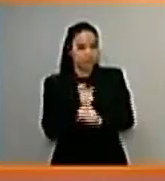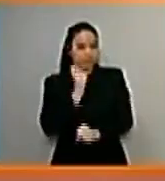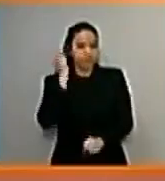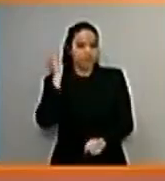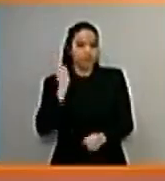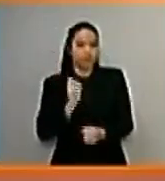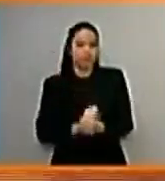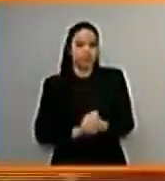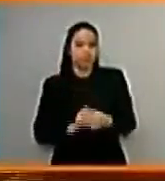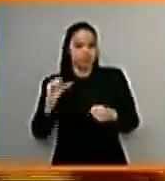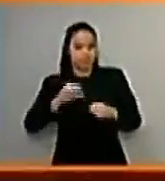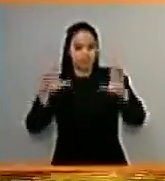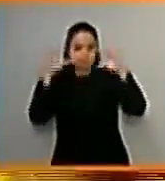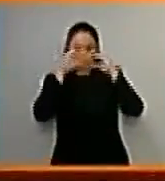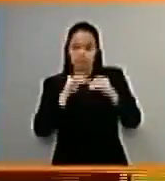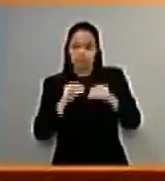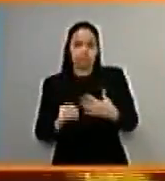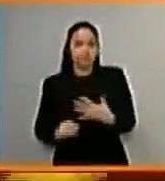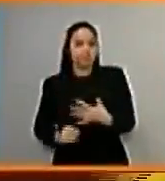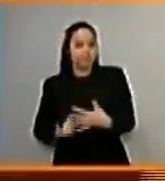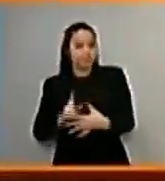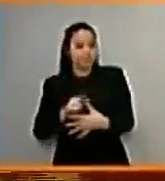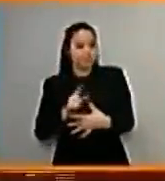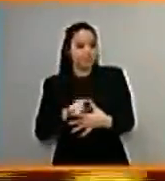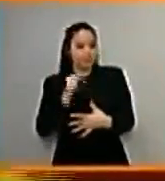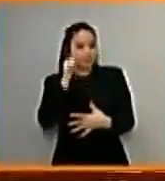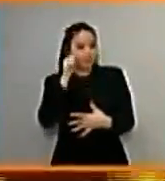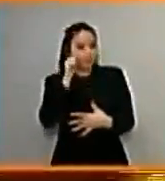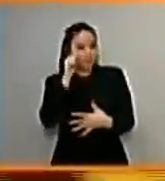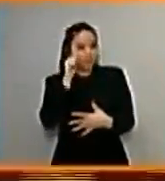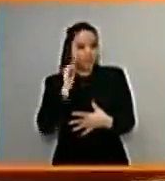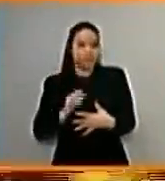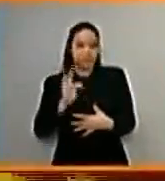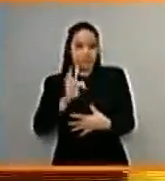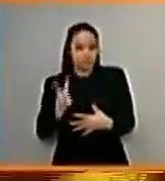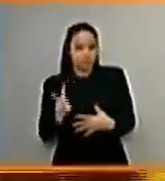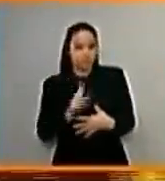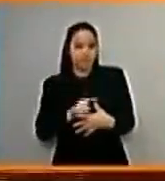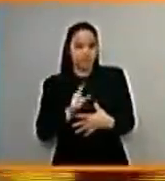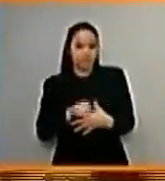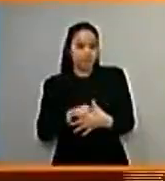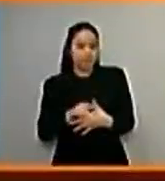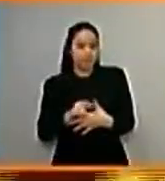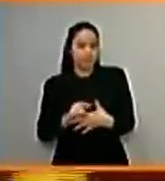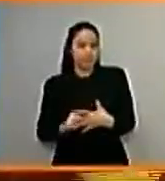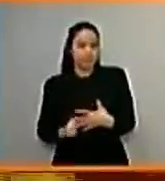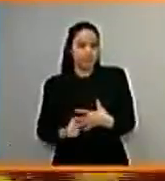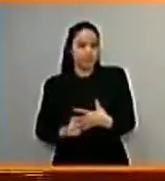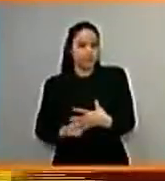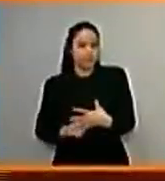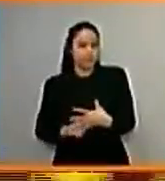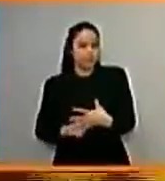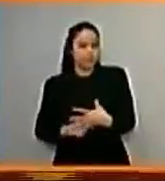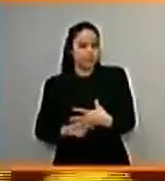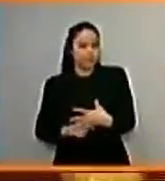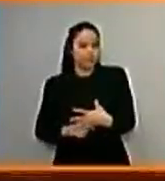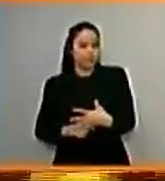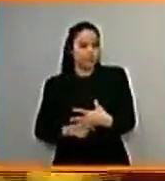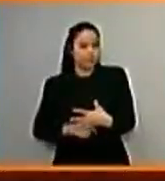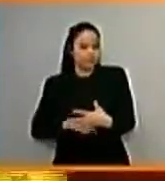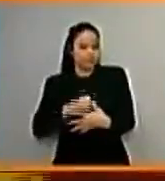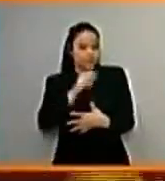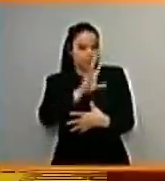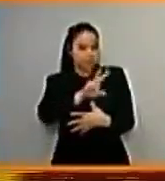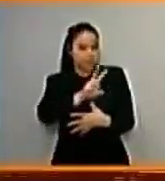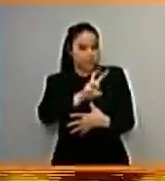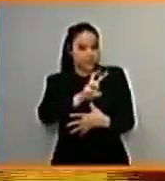primer número de esta noche. Atentos a tu pantalla, primer número. Y este es el